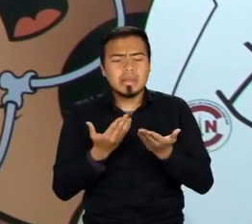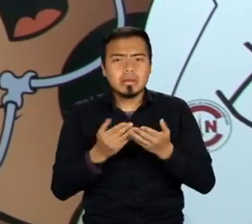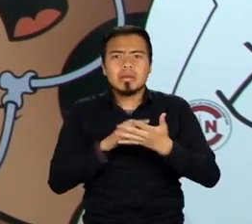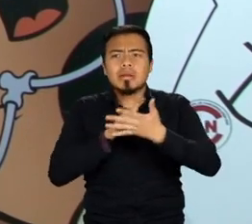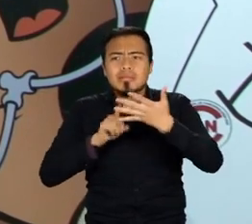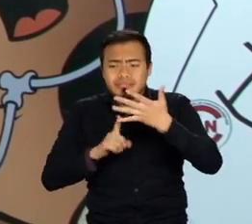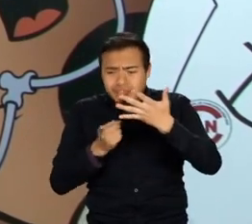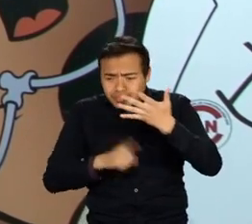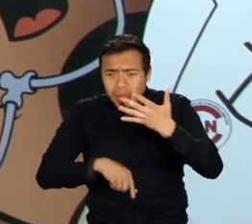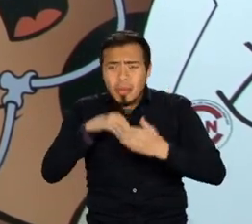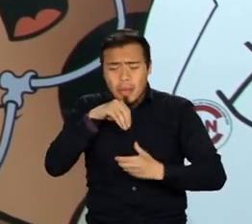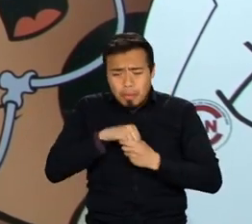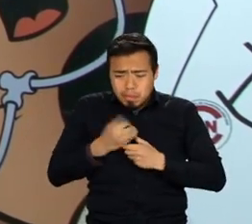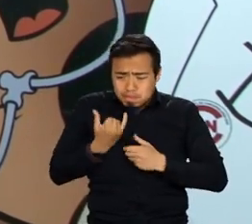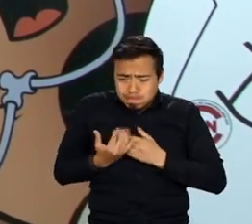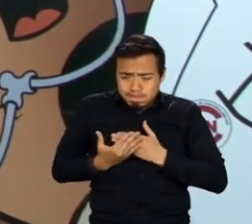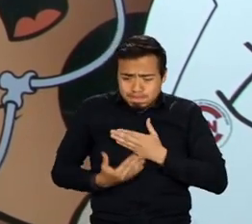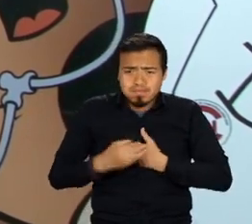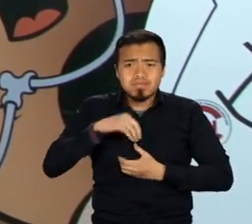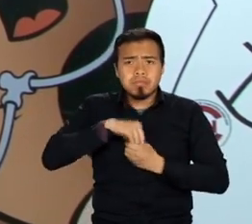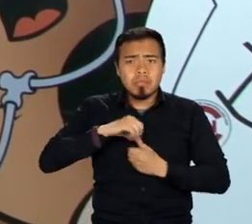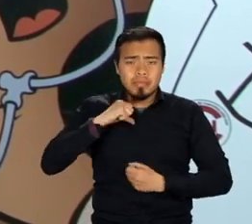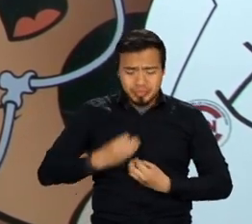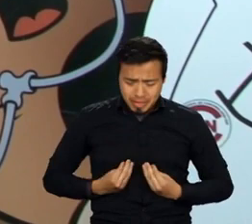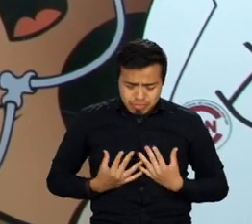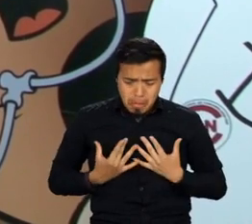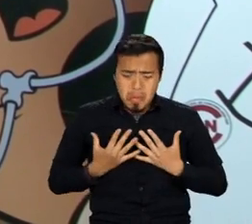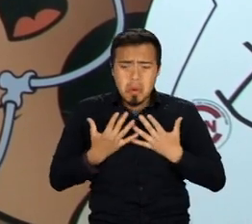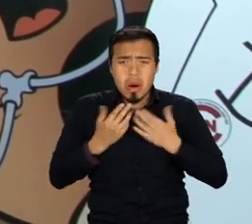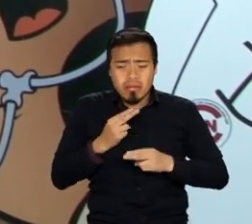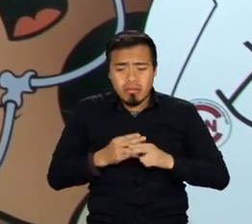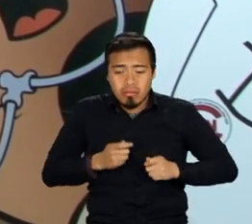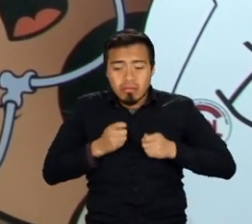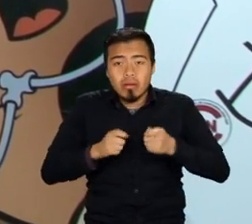de morados, de los hematomas que nosotros llamamos,